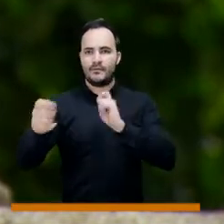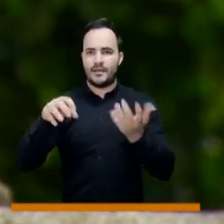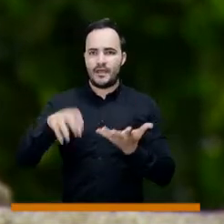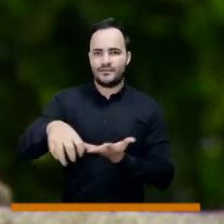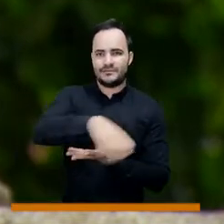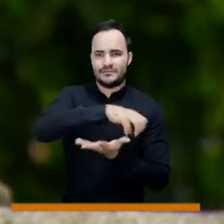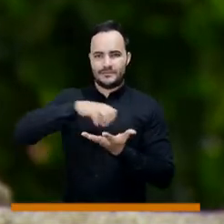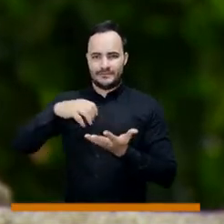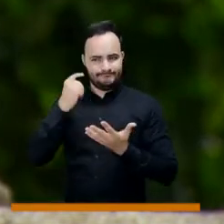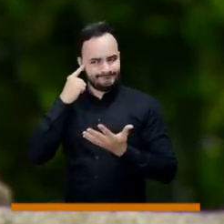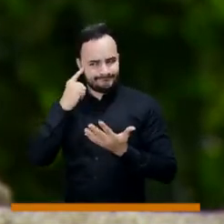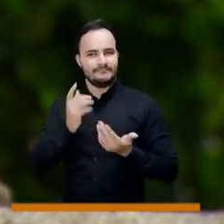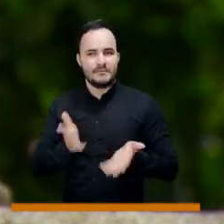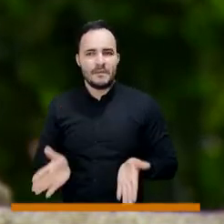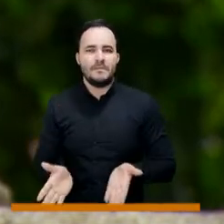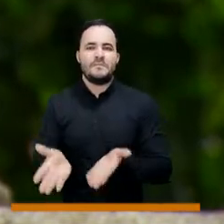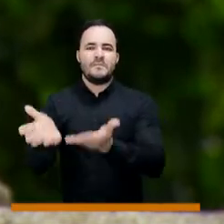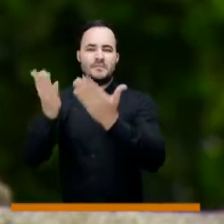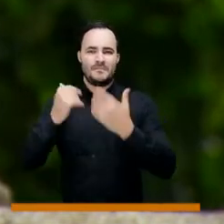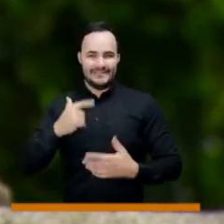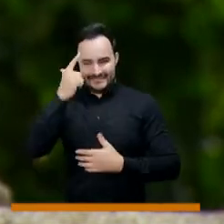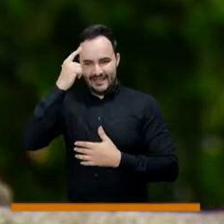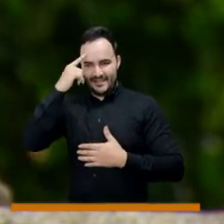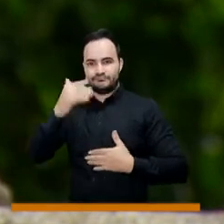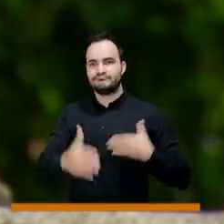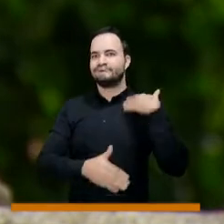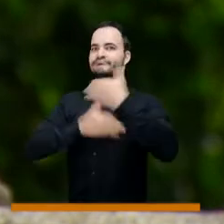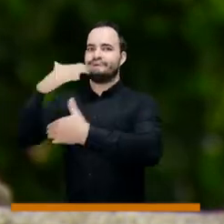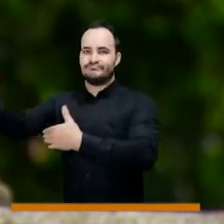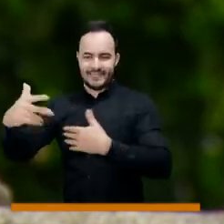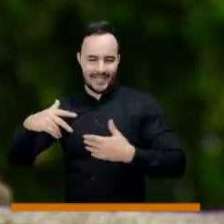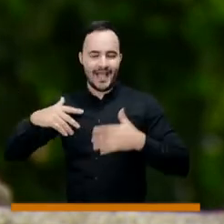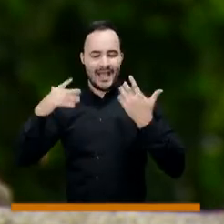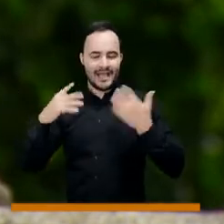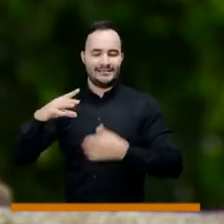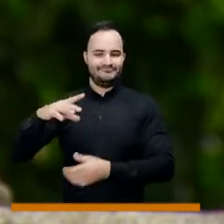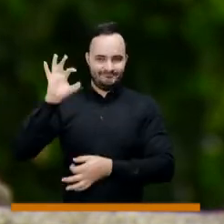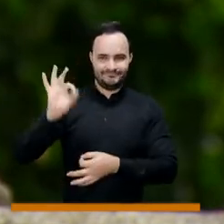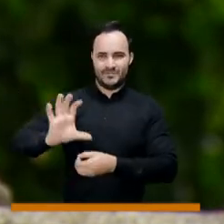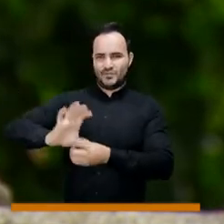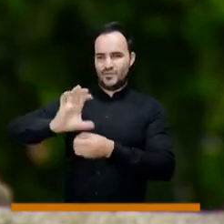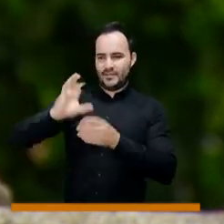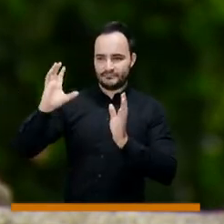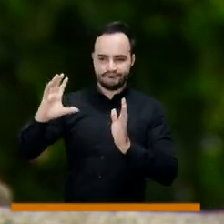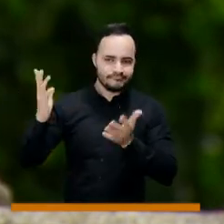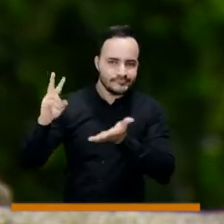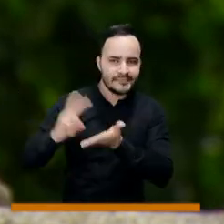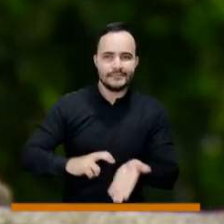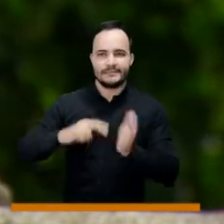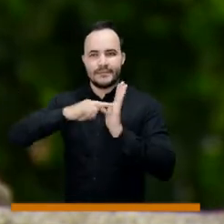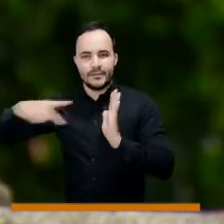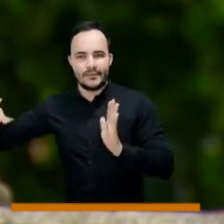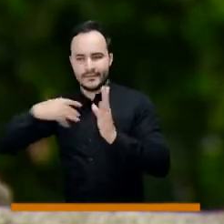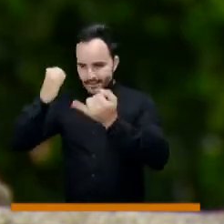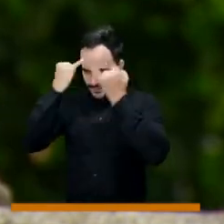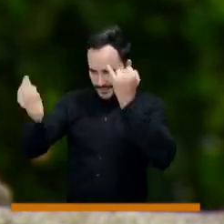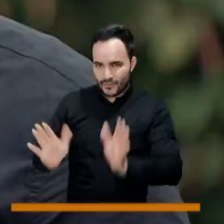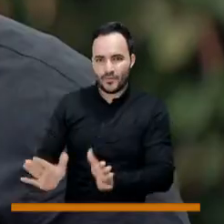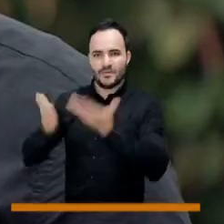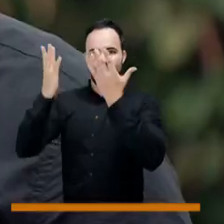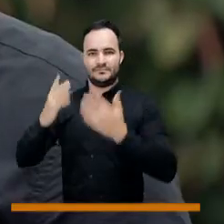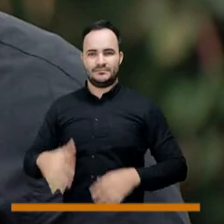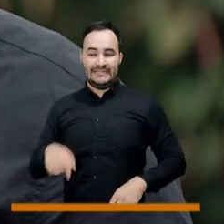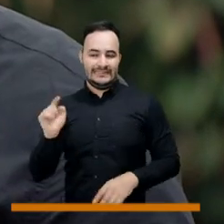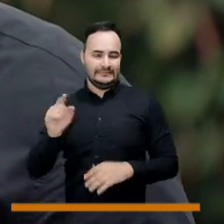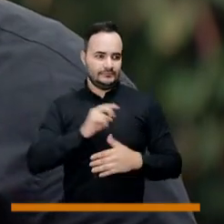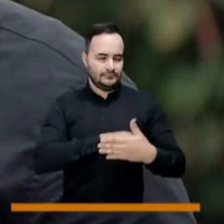que requiere la ciudad para dar ese salto a la ciudad que soñamos de ciencia, innovación, tecnología, convertirnos